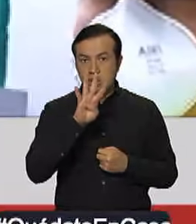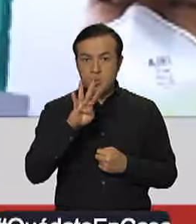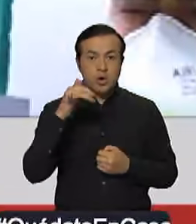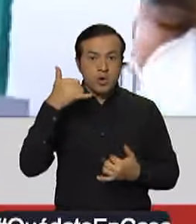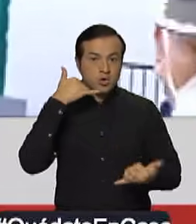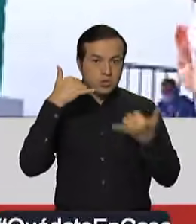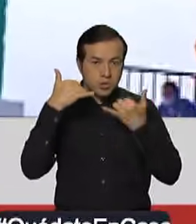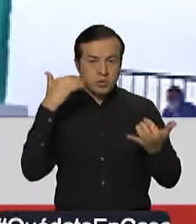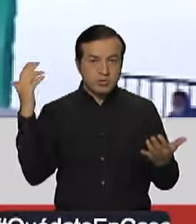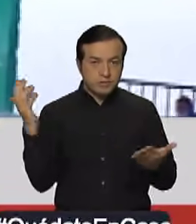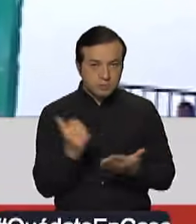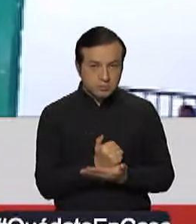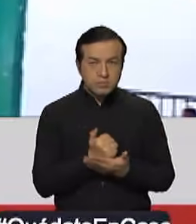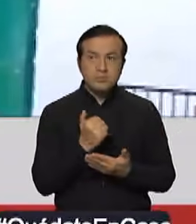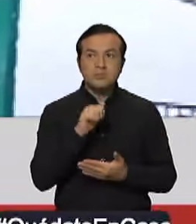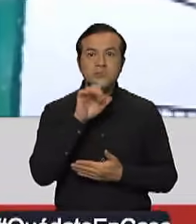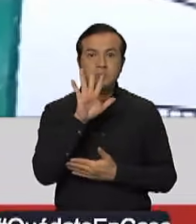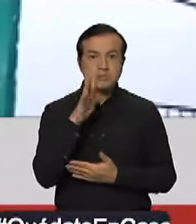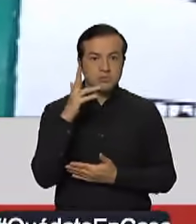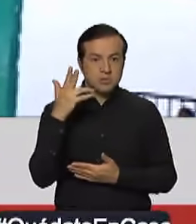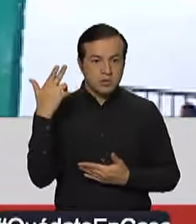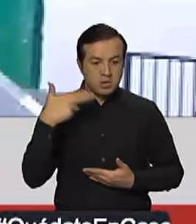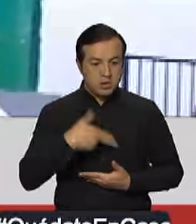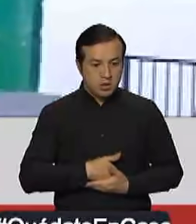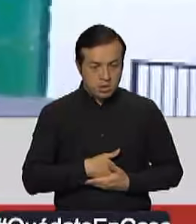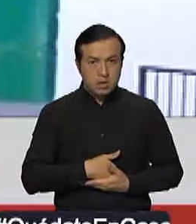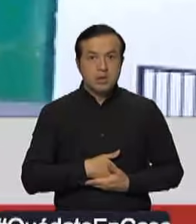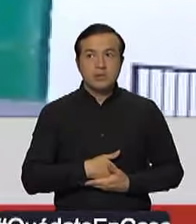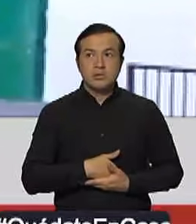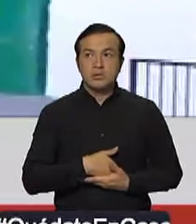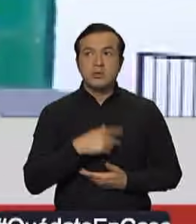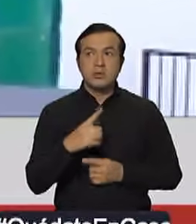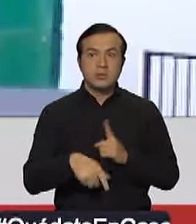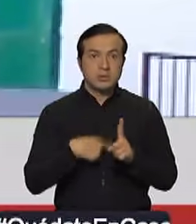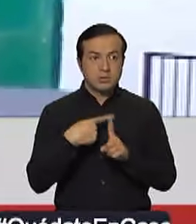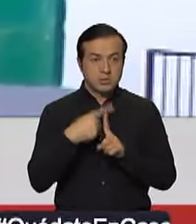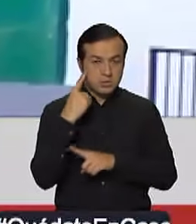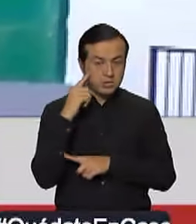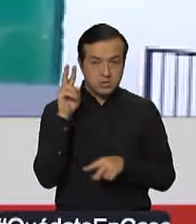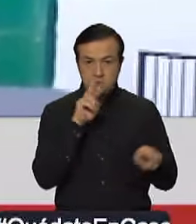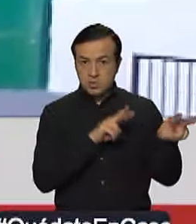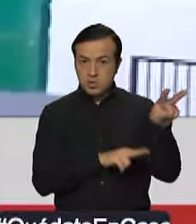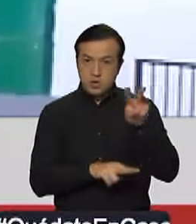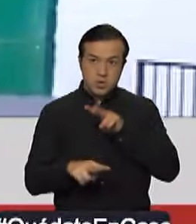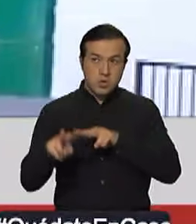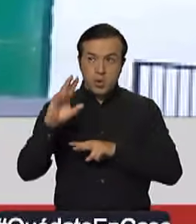celulares, hemos incautado 5 armas de fuego, traían la sustancia desde Colombia